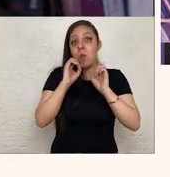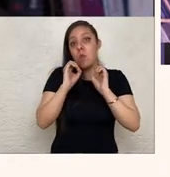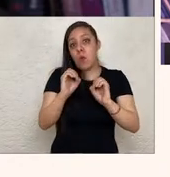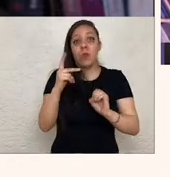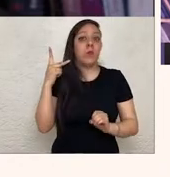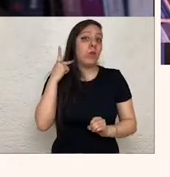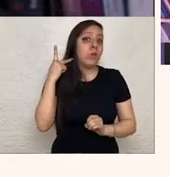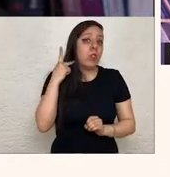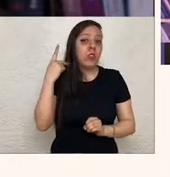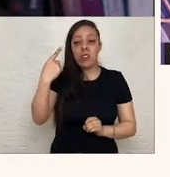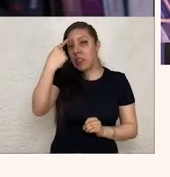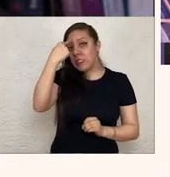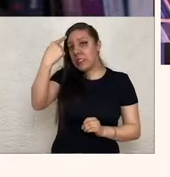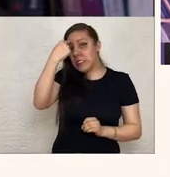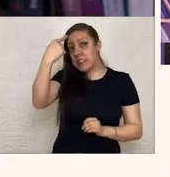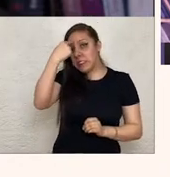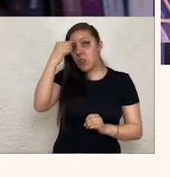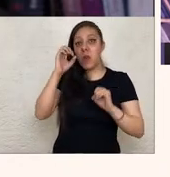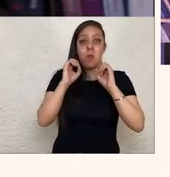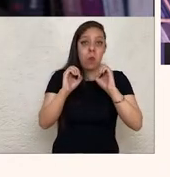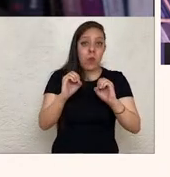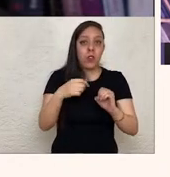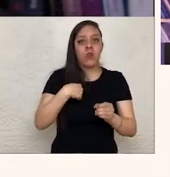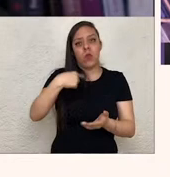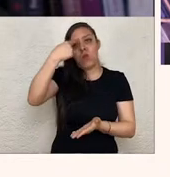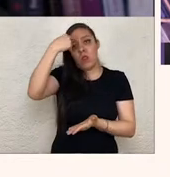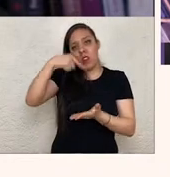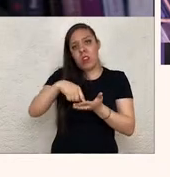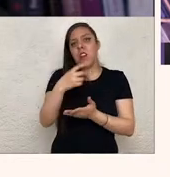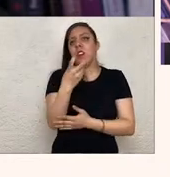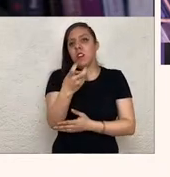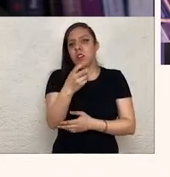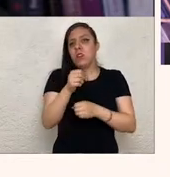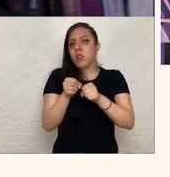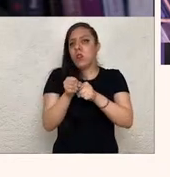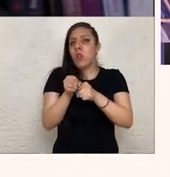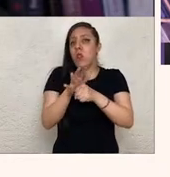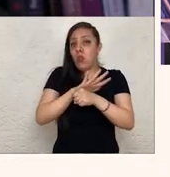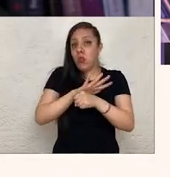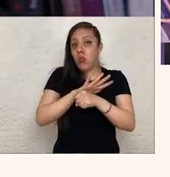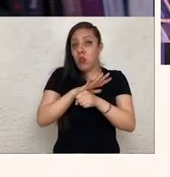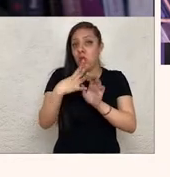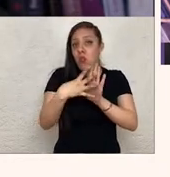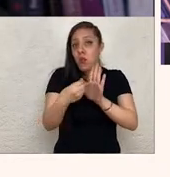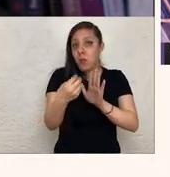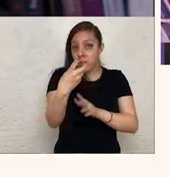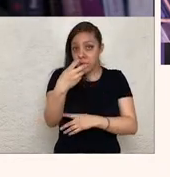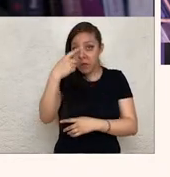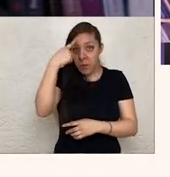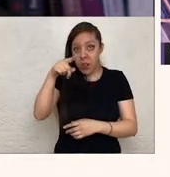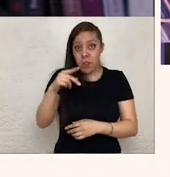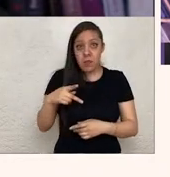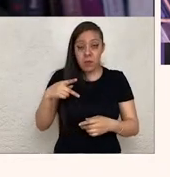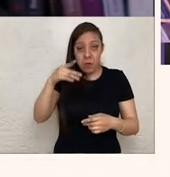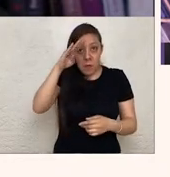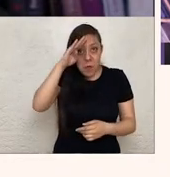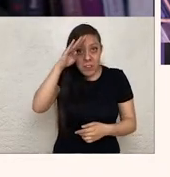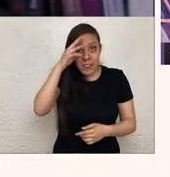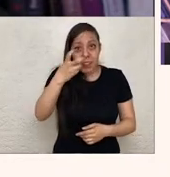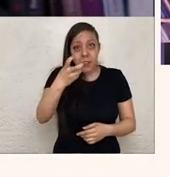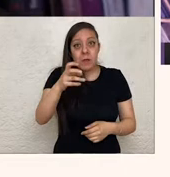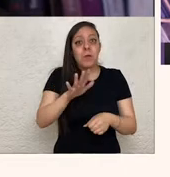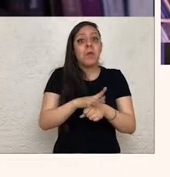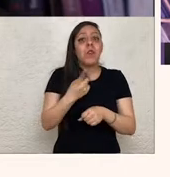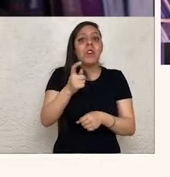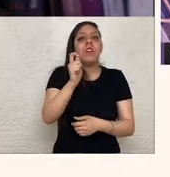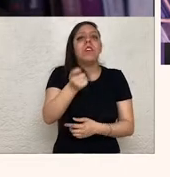enajenado, en una práctica política enajenada. Y yo creo que los tiempos de pandemia, pues nos han servido mucho también para